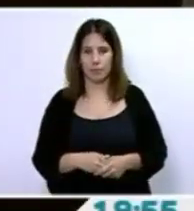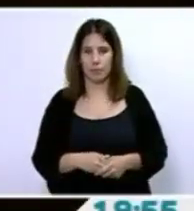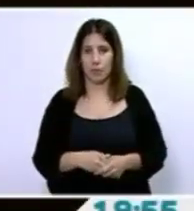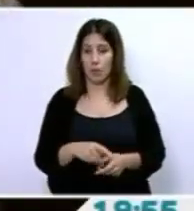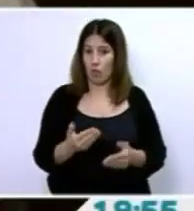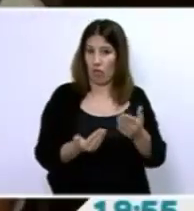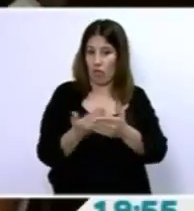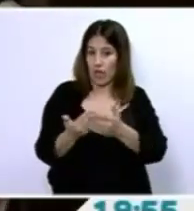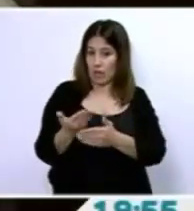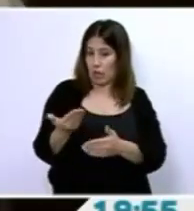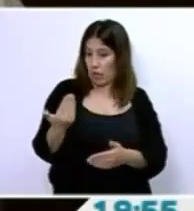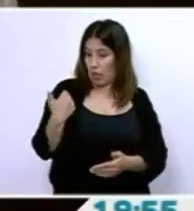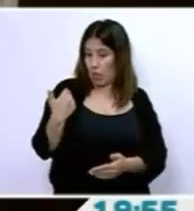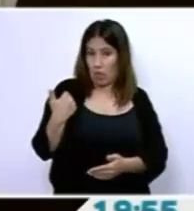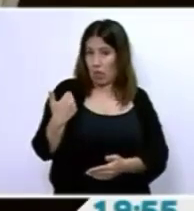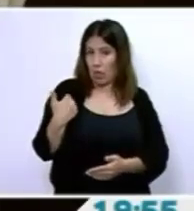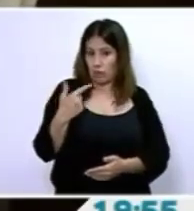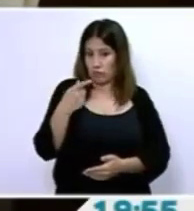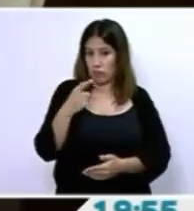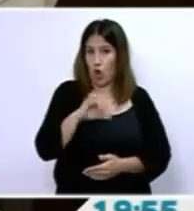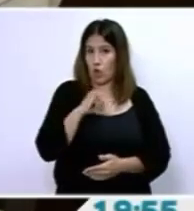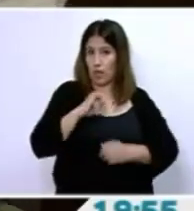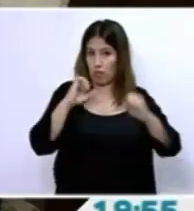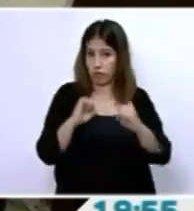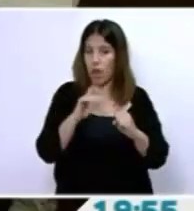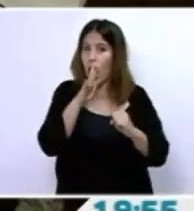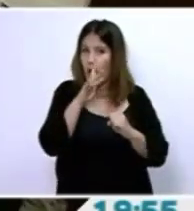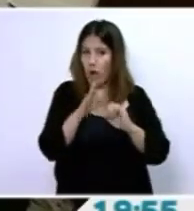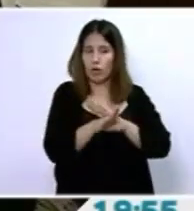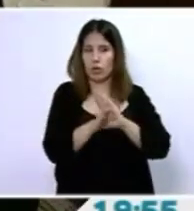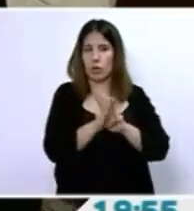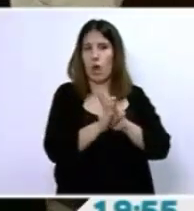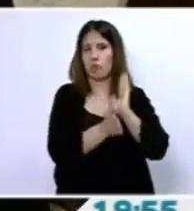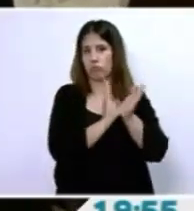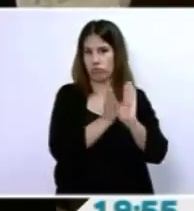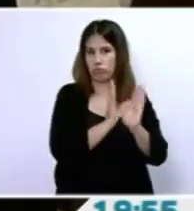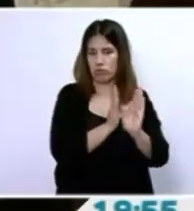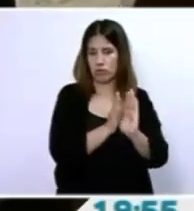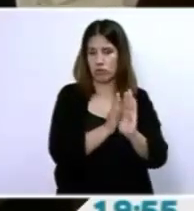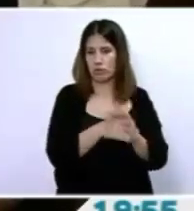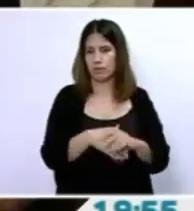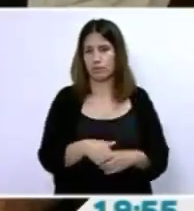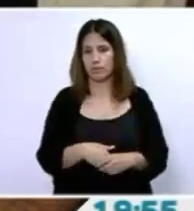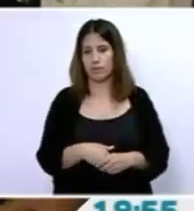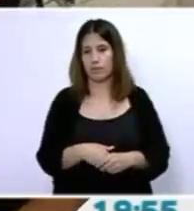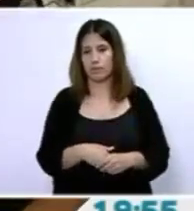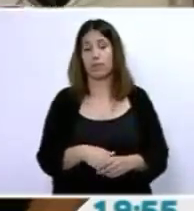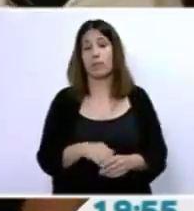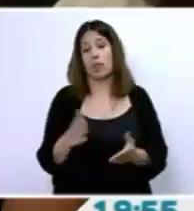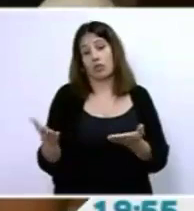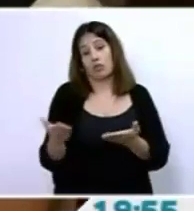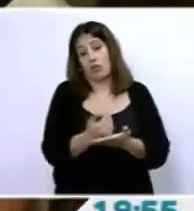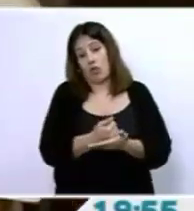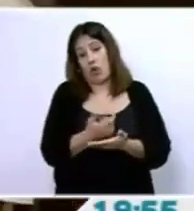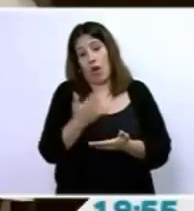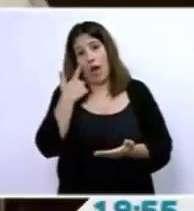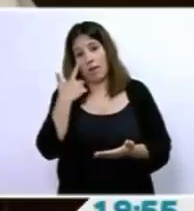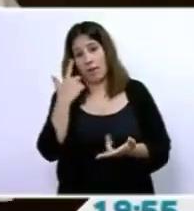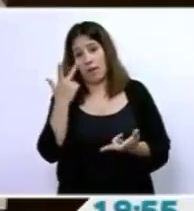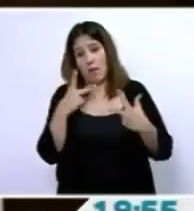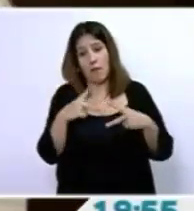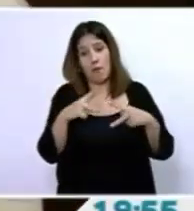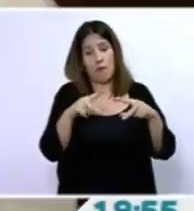poquitos días en el hospital, como quien dice, sigues en rehabilitación, va para largo, supongo esto. Cuando se acabe todo esto, tengo